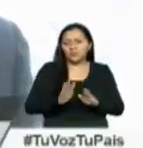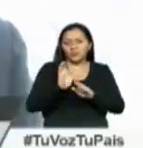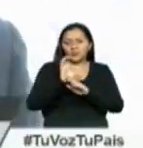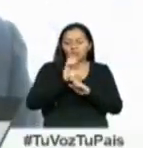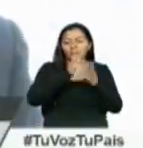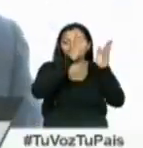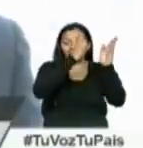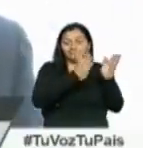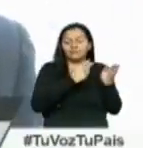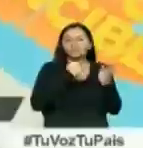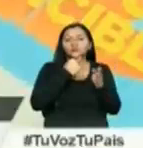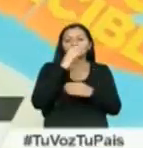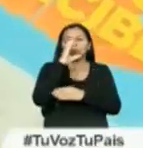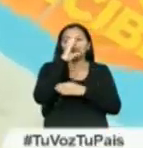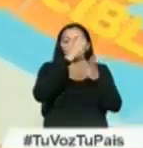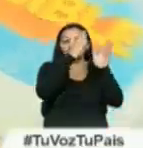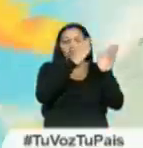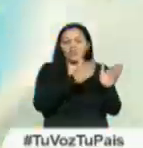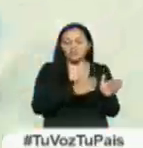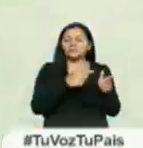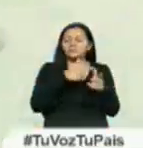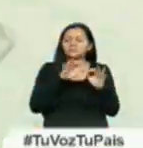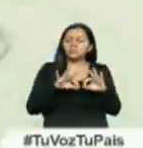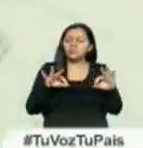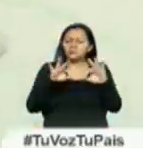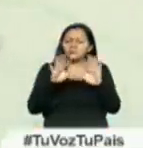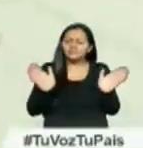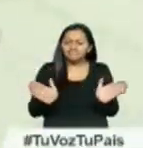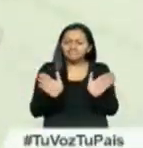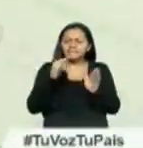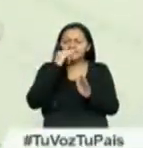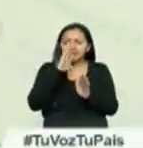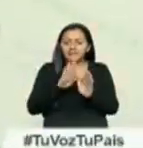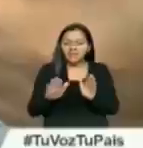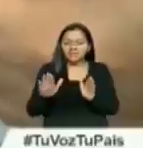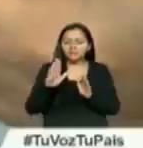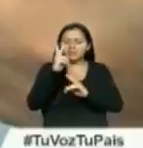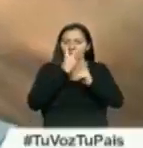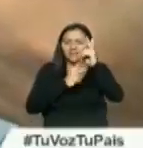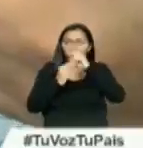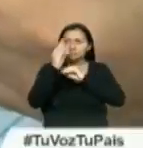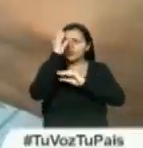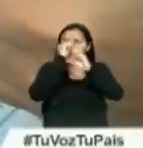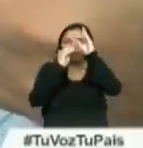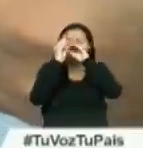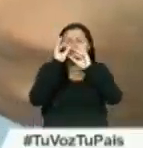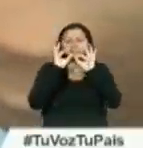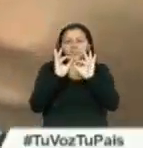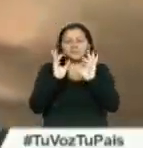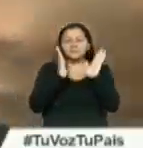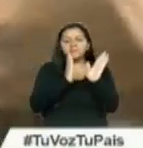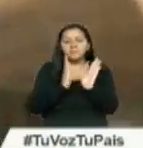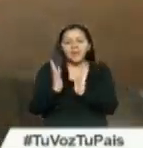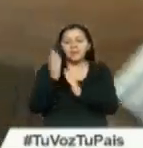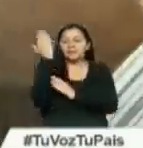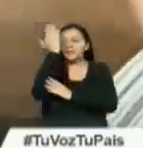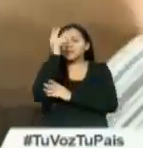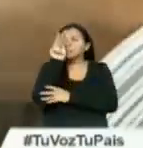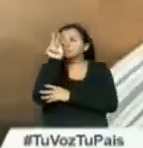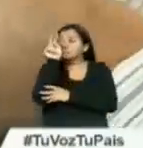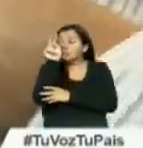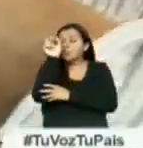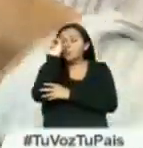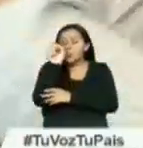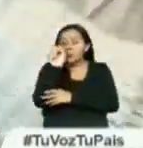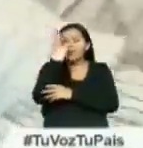ayudemos a divulgar, a que permitamos que nuestros hijos sigan este programa de televisión, en donde vamos a